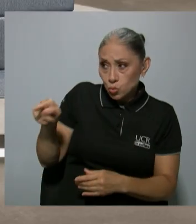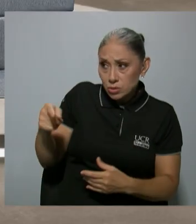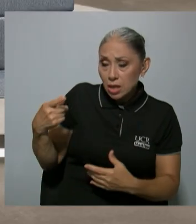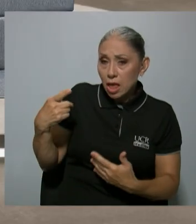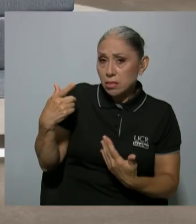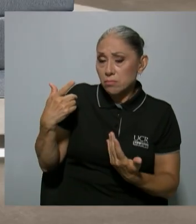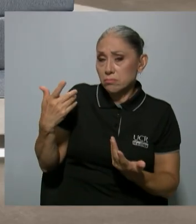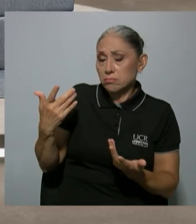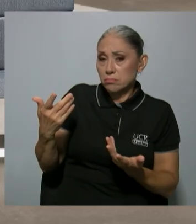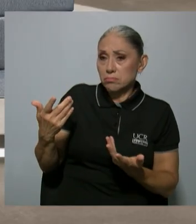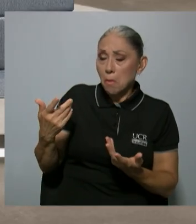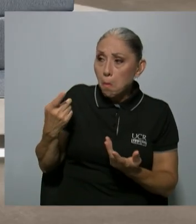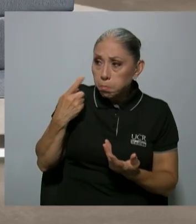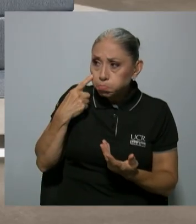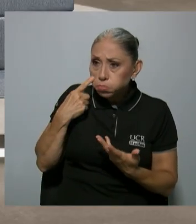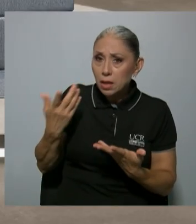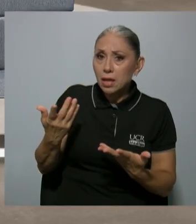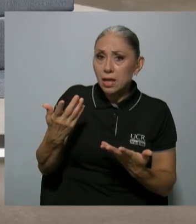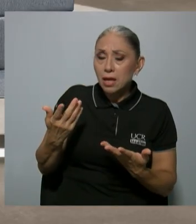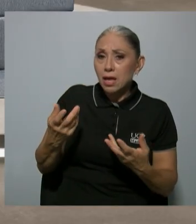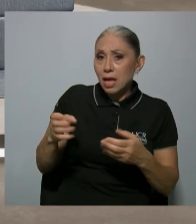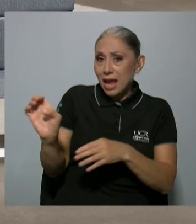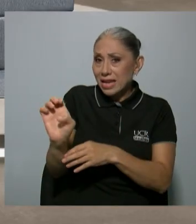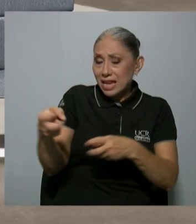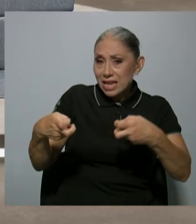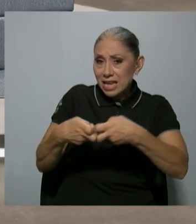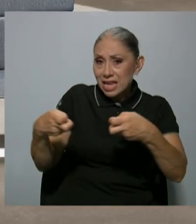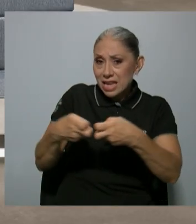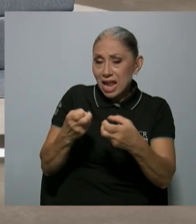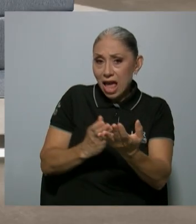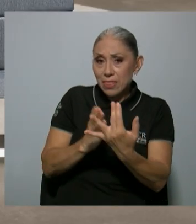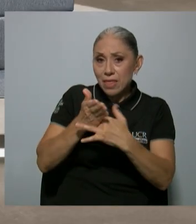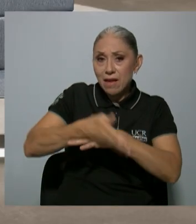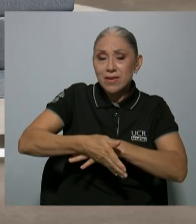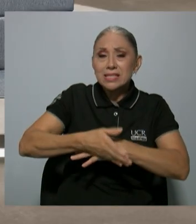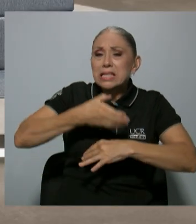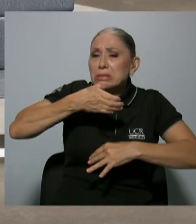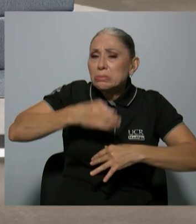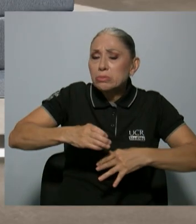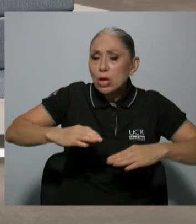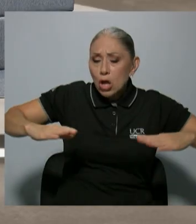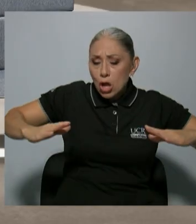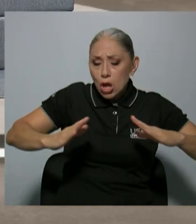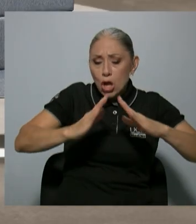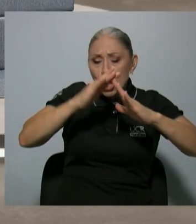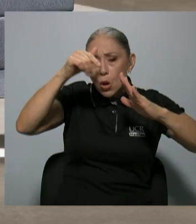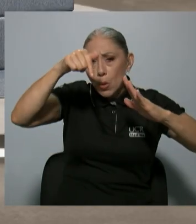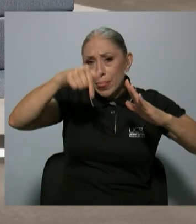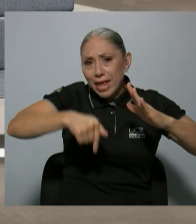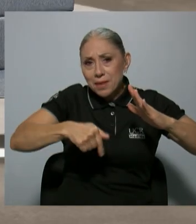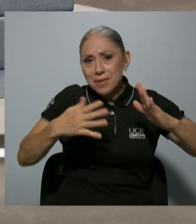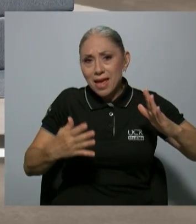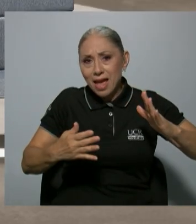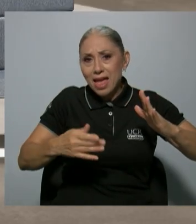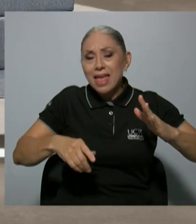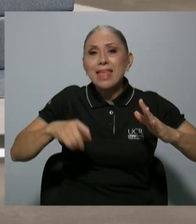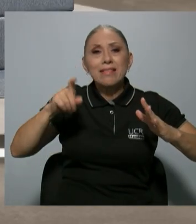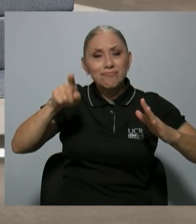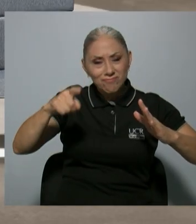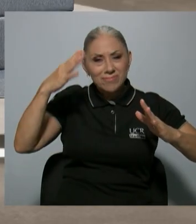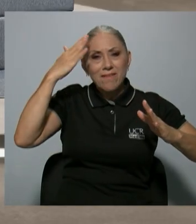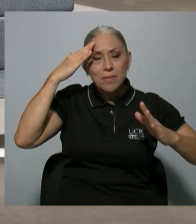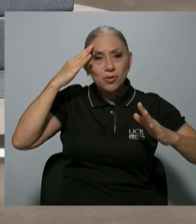usted geotérmica? Bueno, geotermia, lo que sabemos es que tendría que ingresar a parques